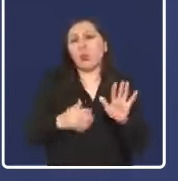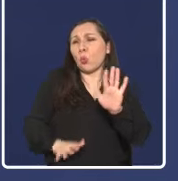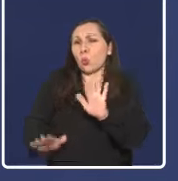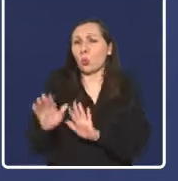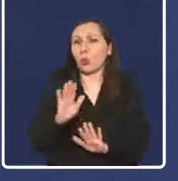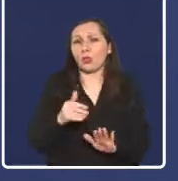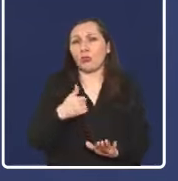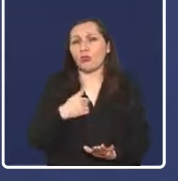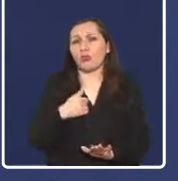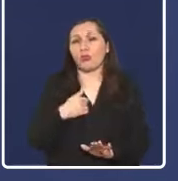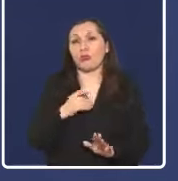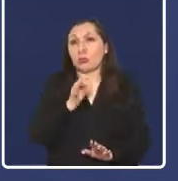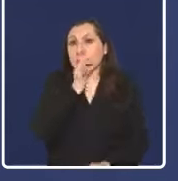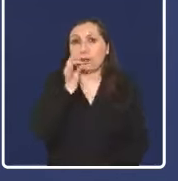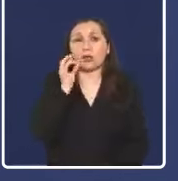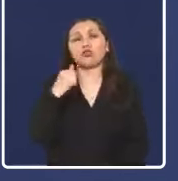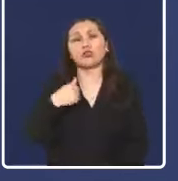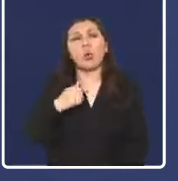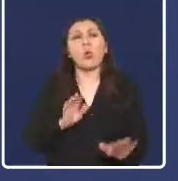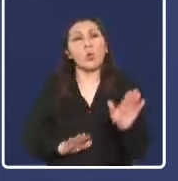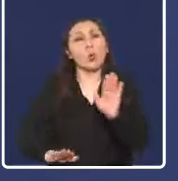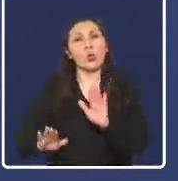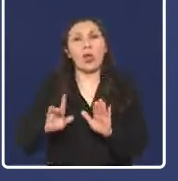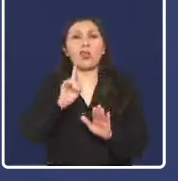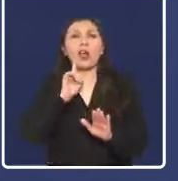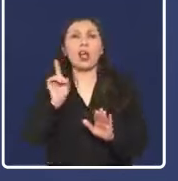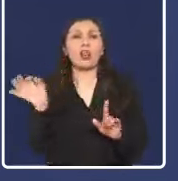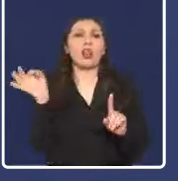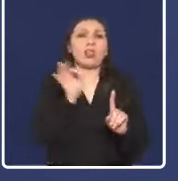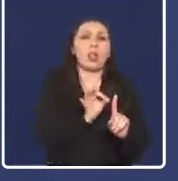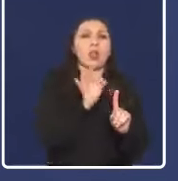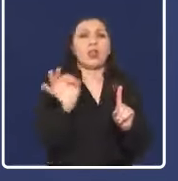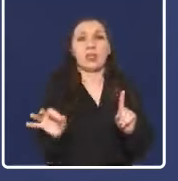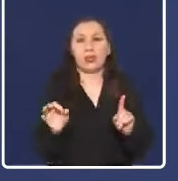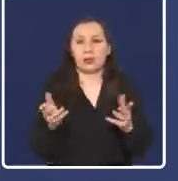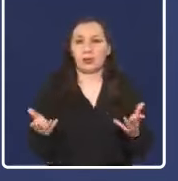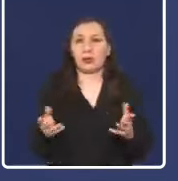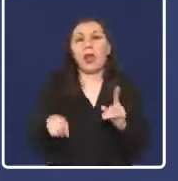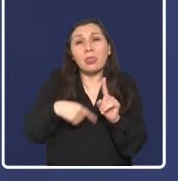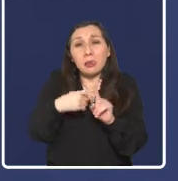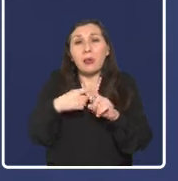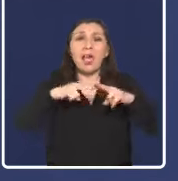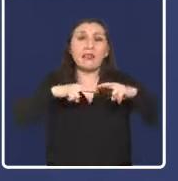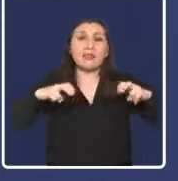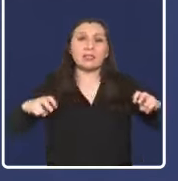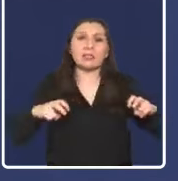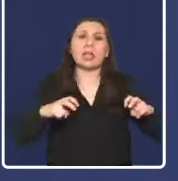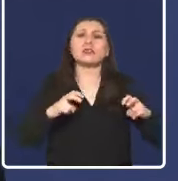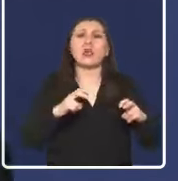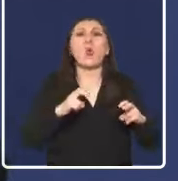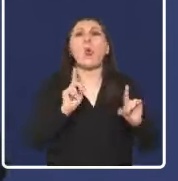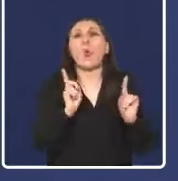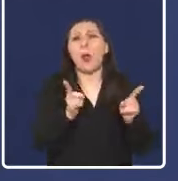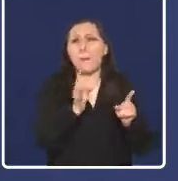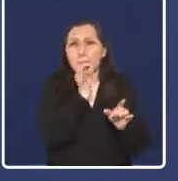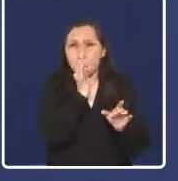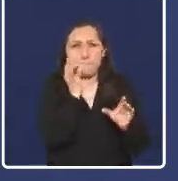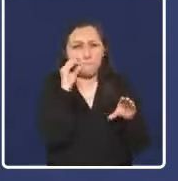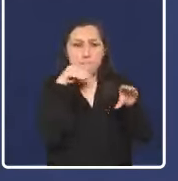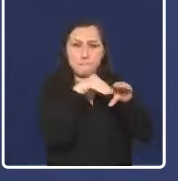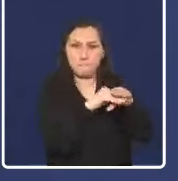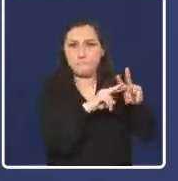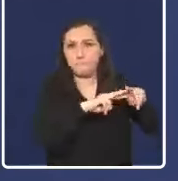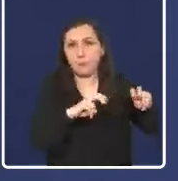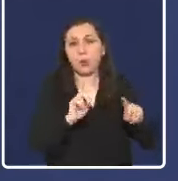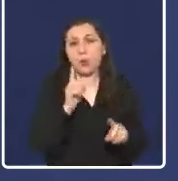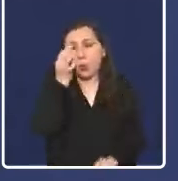cauteloso, no creo que sea secreto, pero prefiero ser cauteloso respecto a ese tema, porque además es una investigación reservada. Acá hay un detalle,